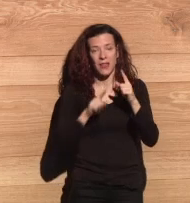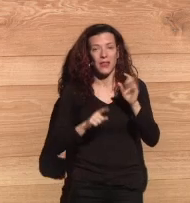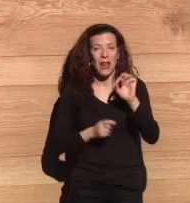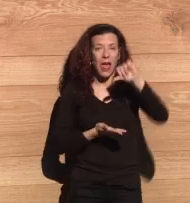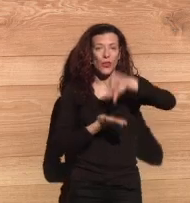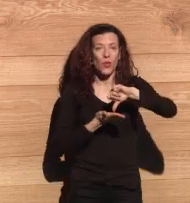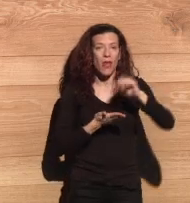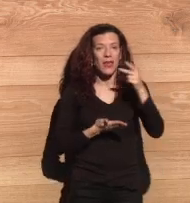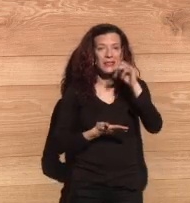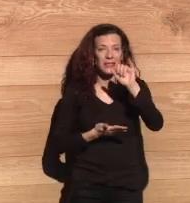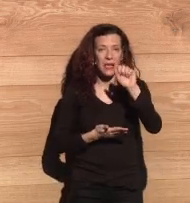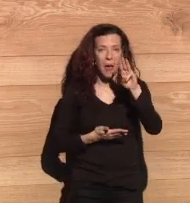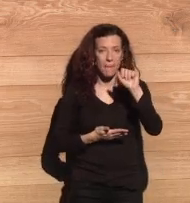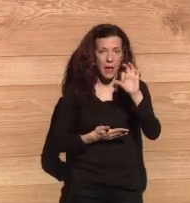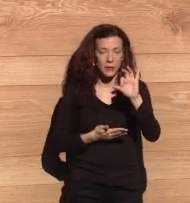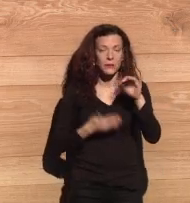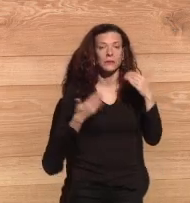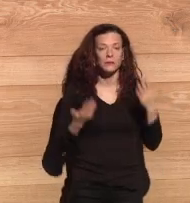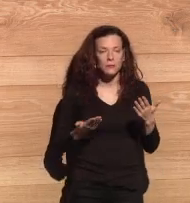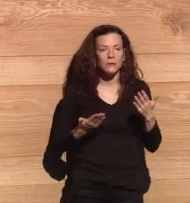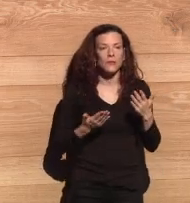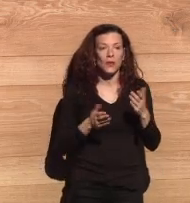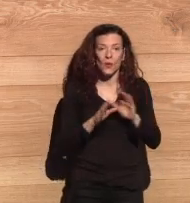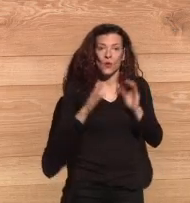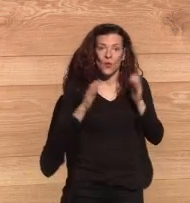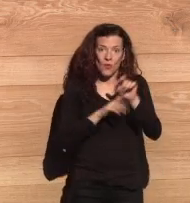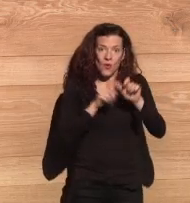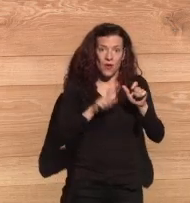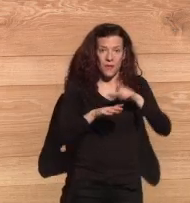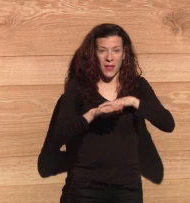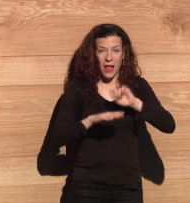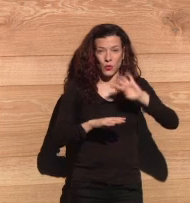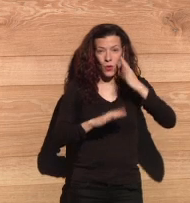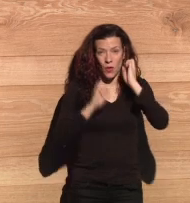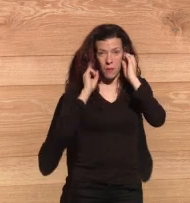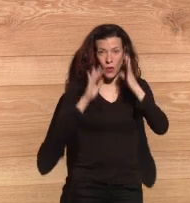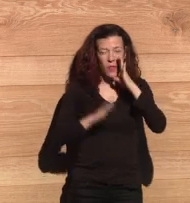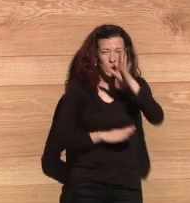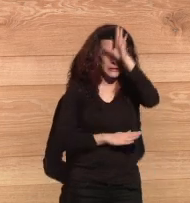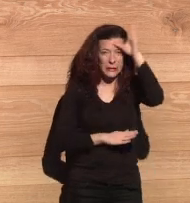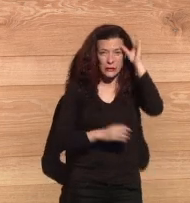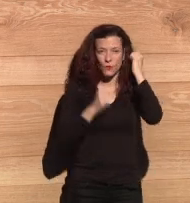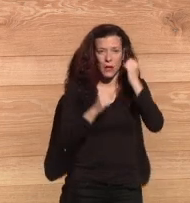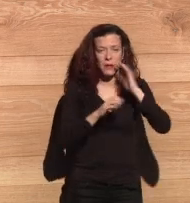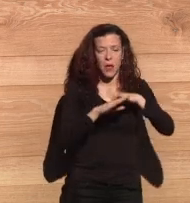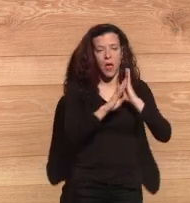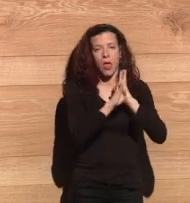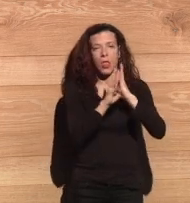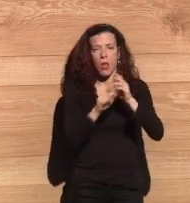Seguían adelante, entonces salían los grupos a las 4 de la mañana porque hacía mucho calor para que pudieran